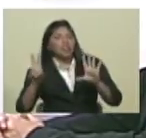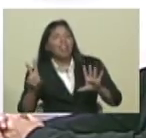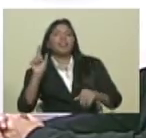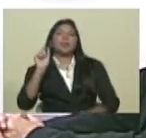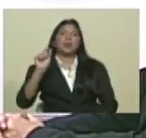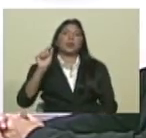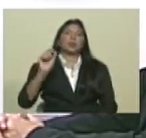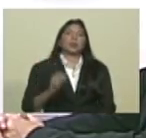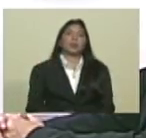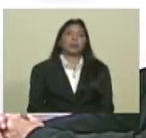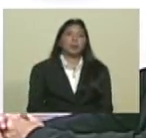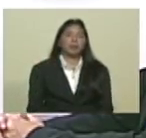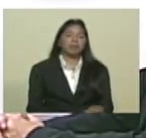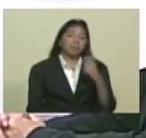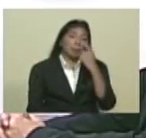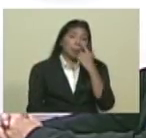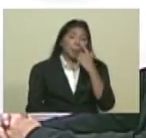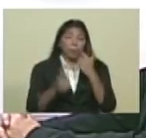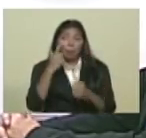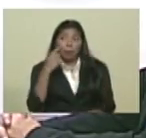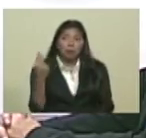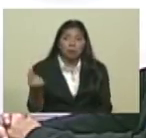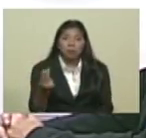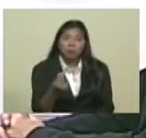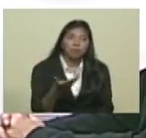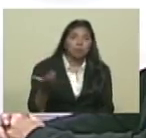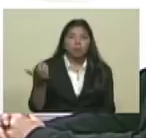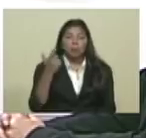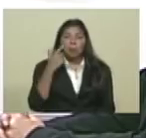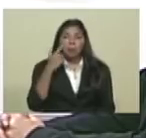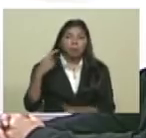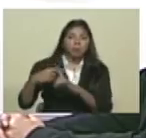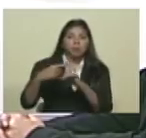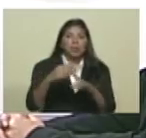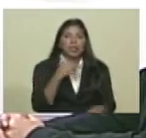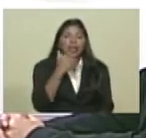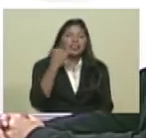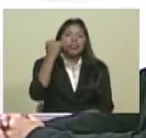4:37, chequeando, ¿no?, lo que es la jornada final